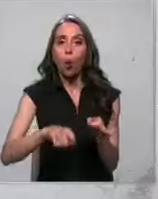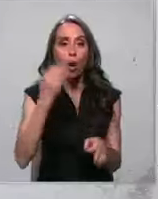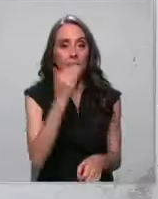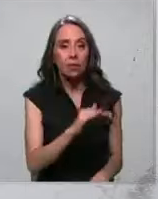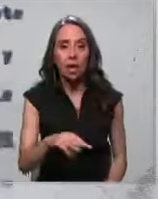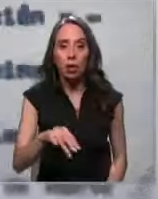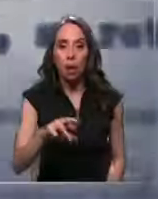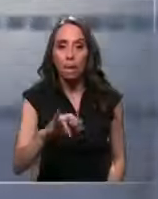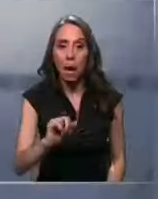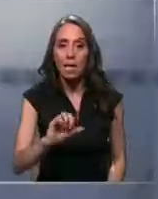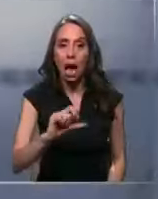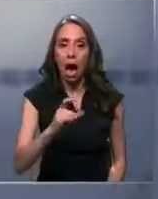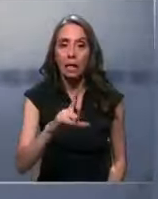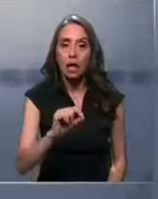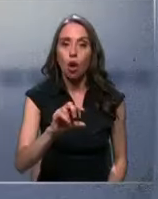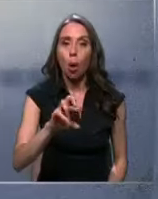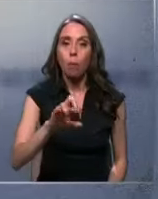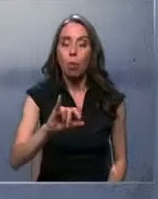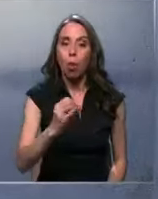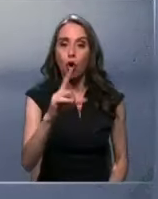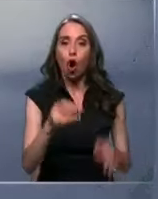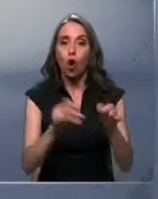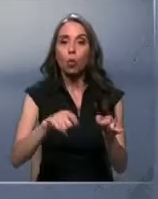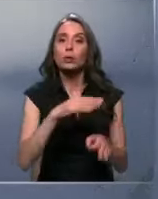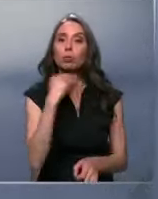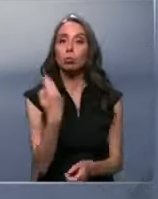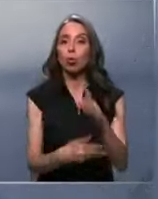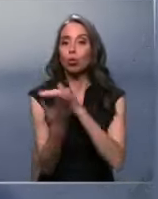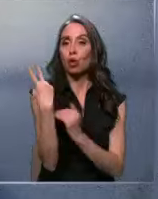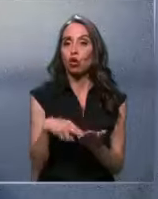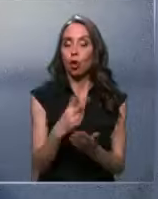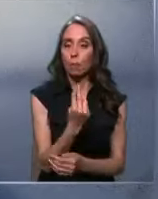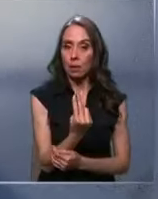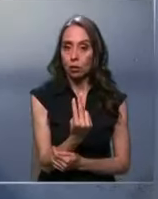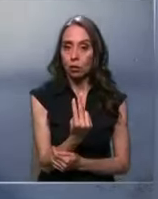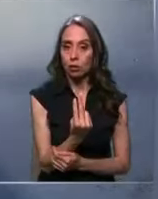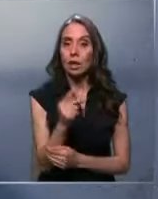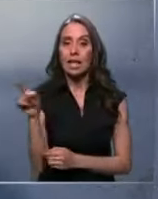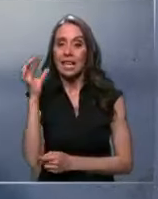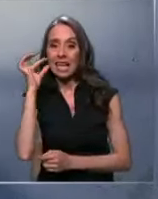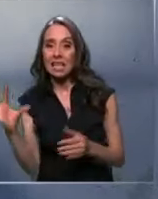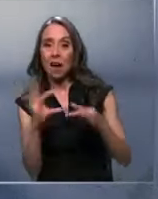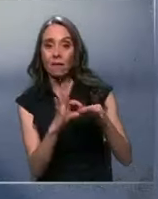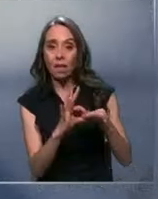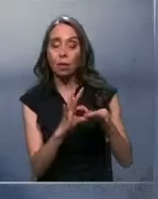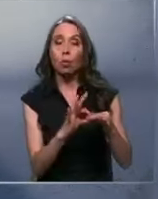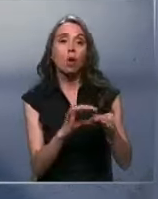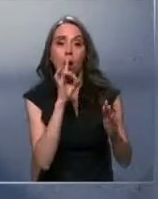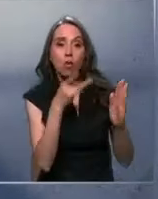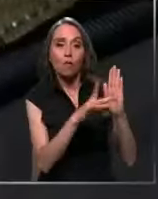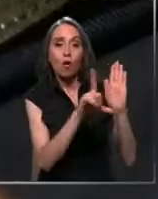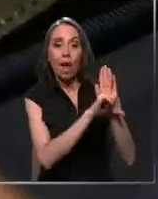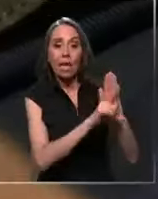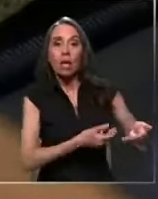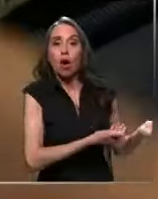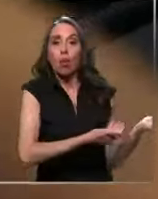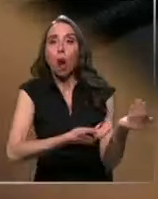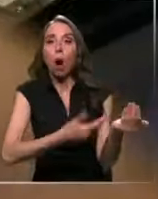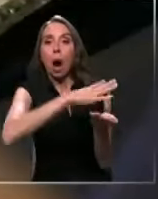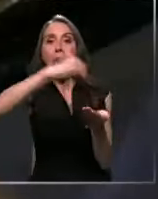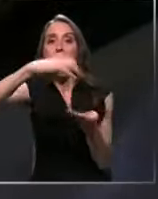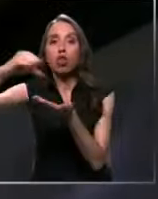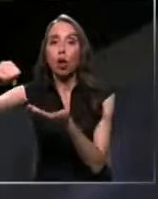menores María Aguiló Pujol. La magistrada falleció en 2012 y ha sido vinculada a diversas adopciones ilegales. Según